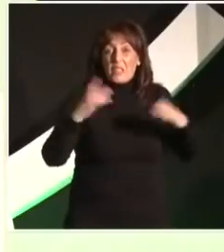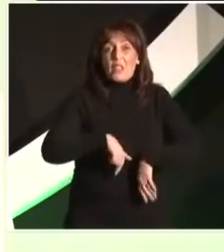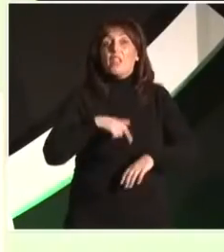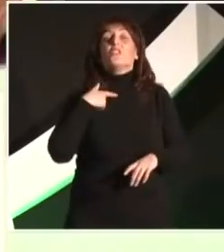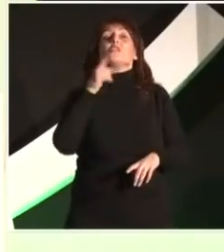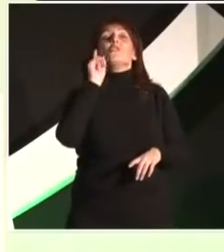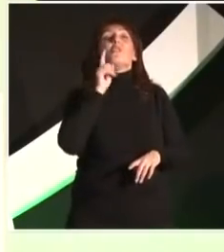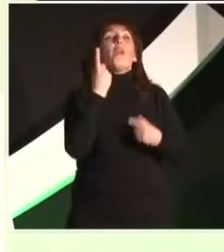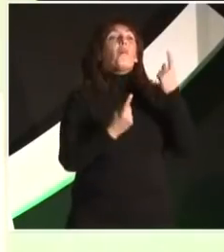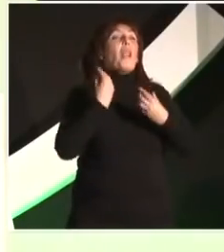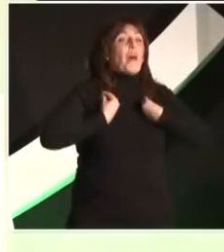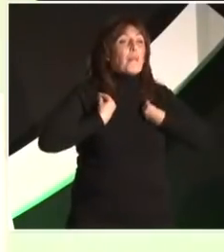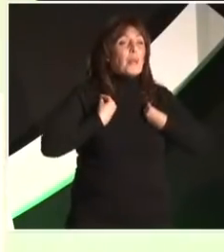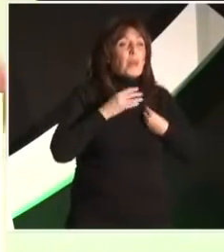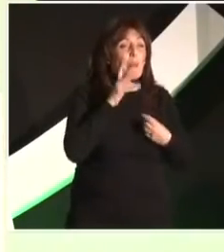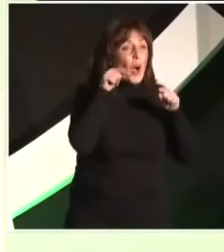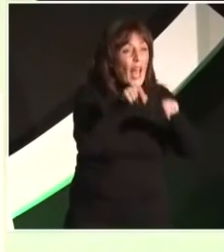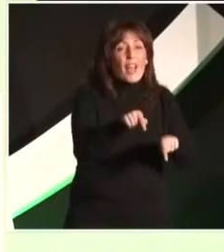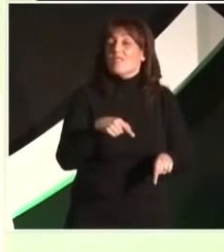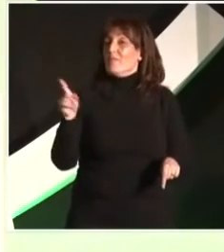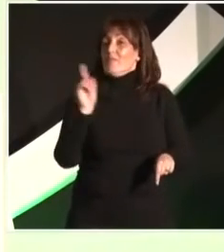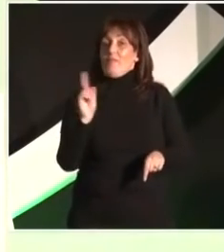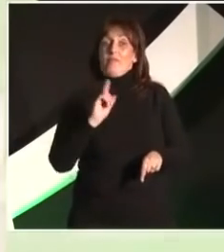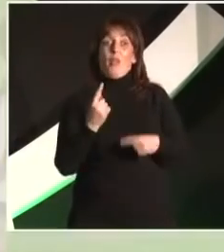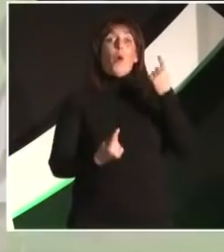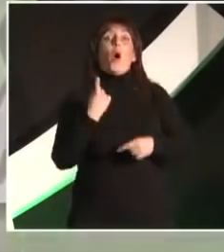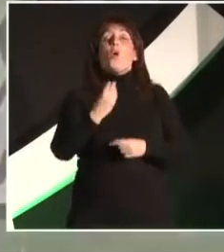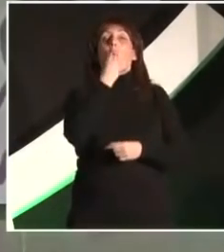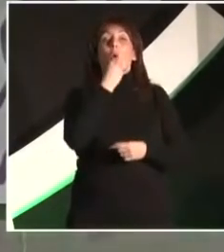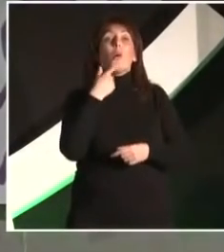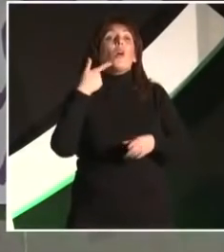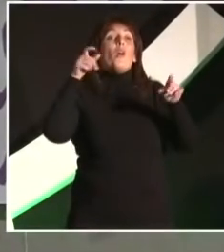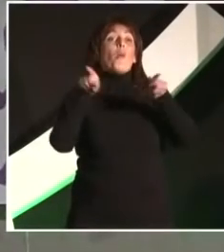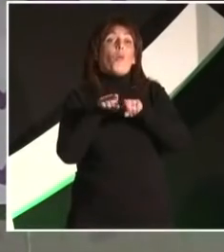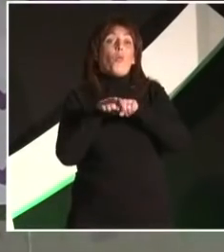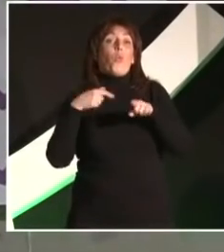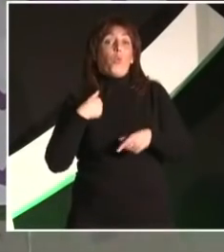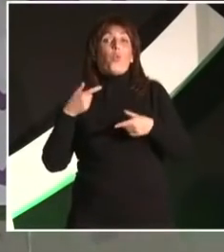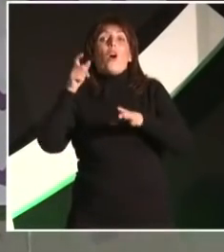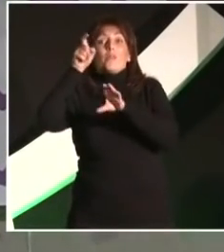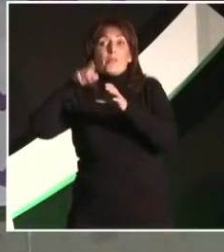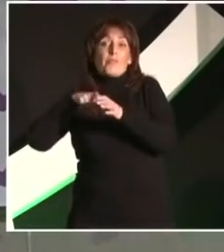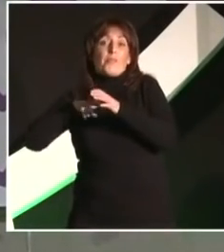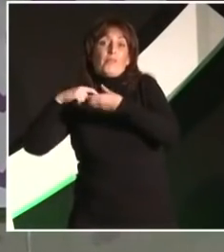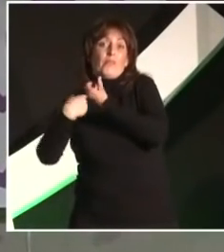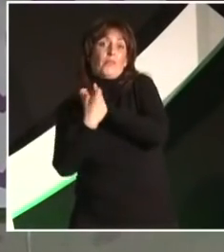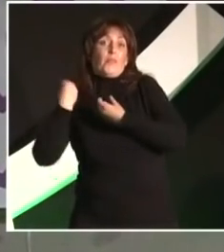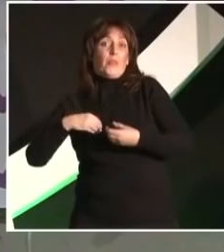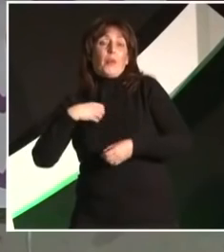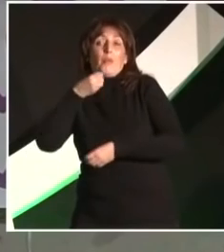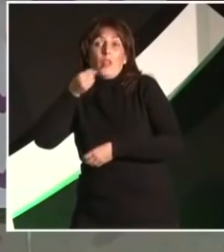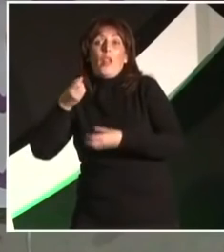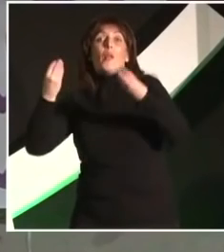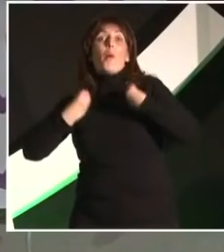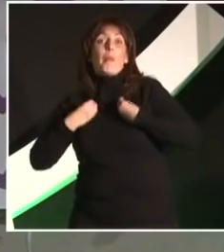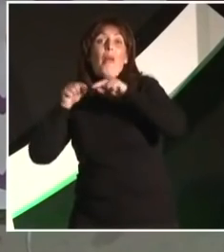él, pero no para vivir por él, como le pasa a muchas militantes socialistas. Tengo que decirlo, que viven de él y no